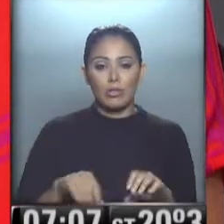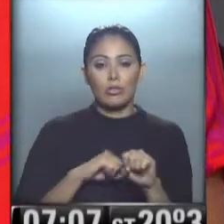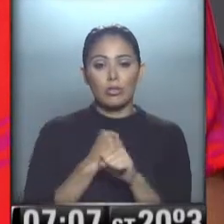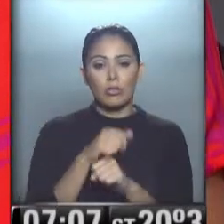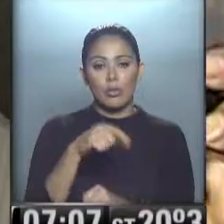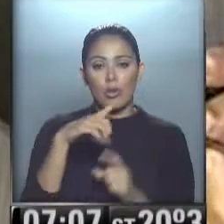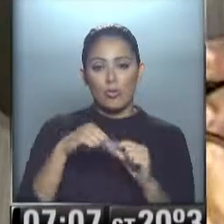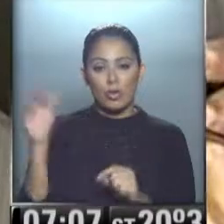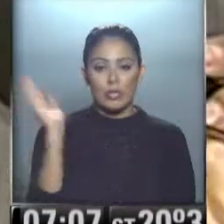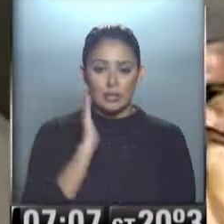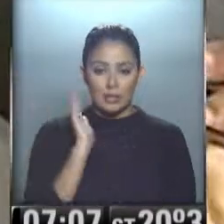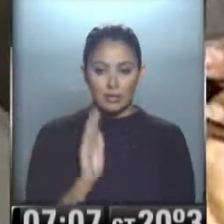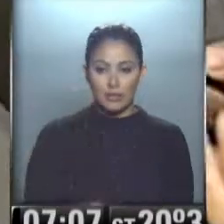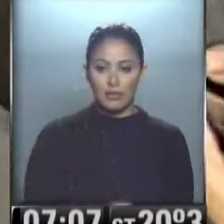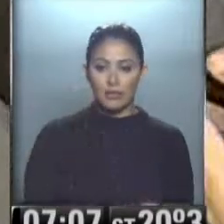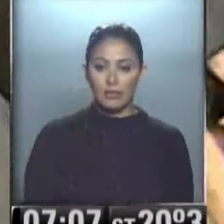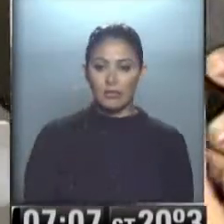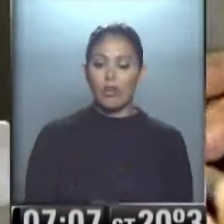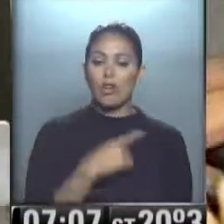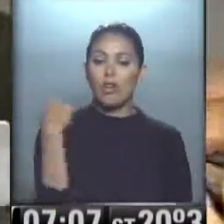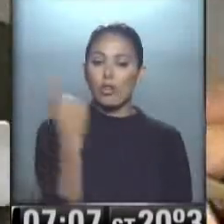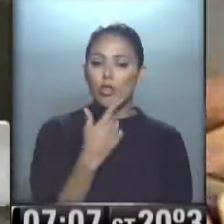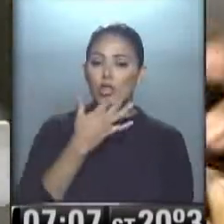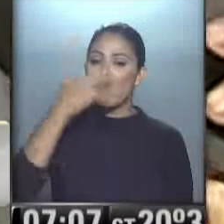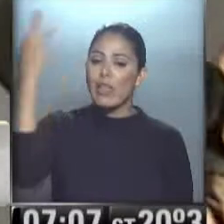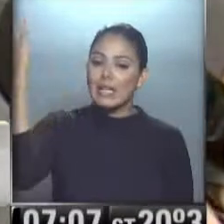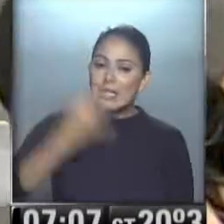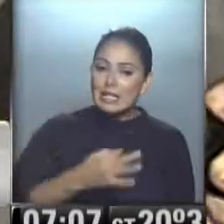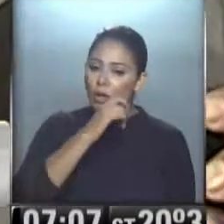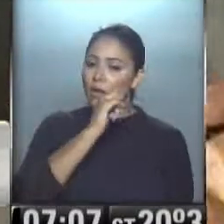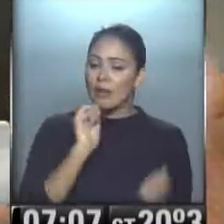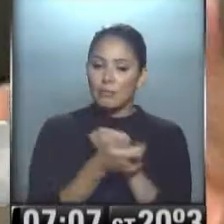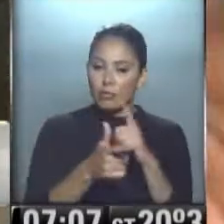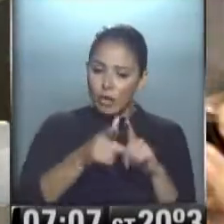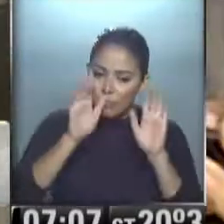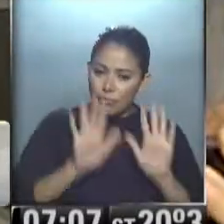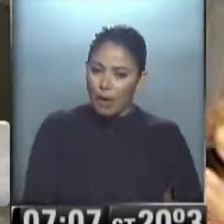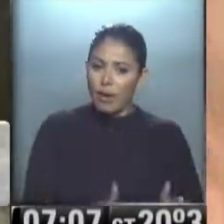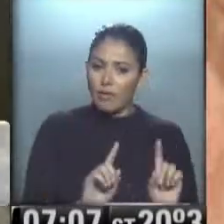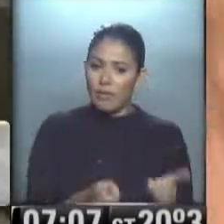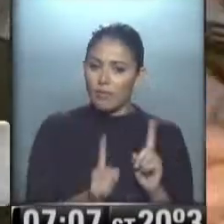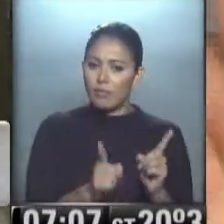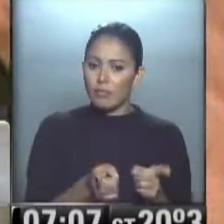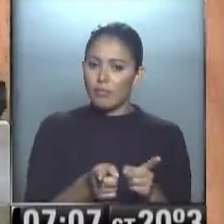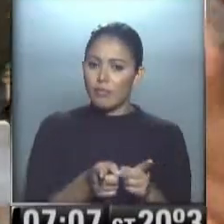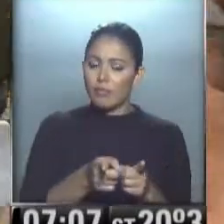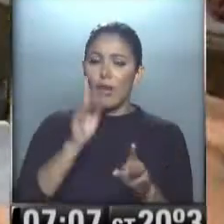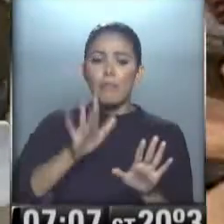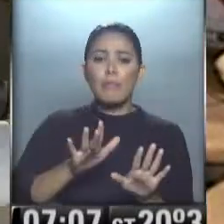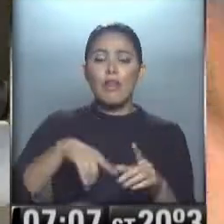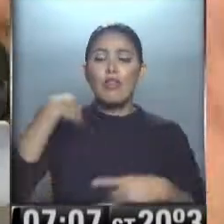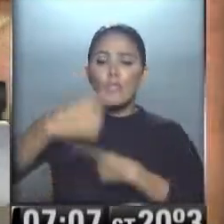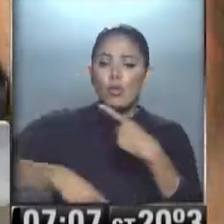16. Tenemos la decisión inquebrantable de continuar con las medidas de